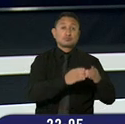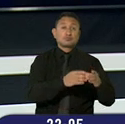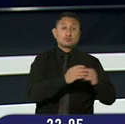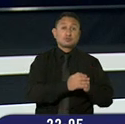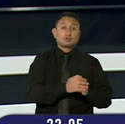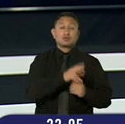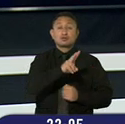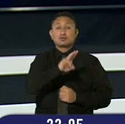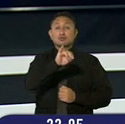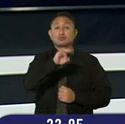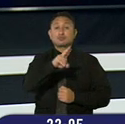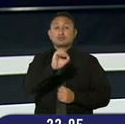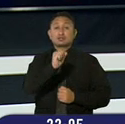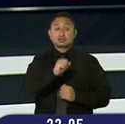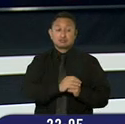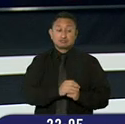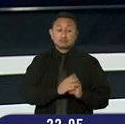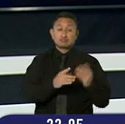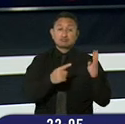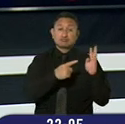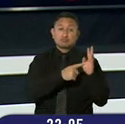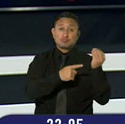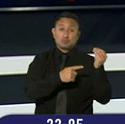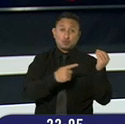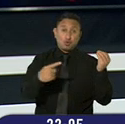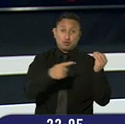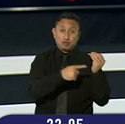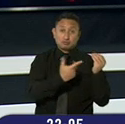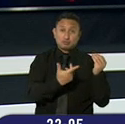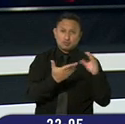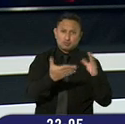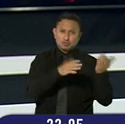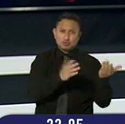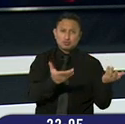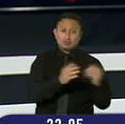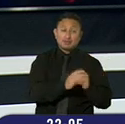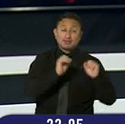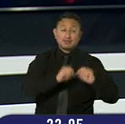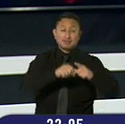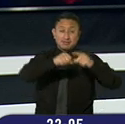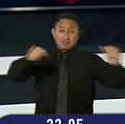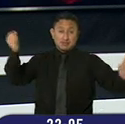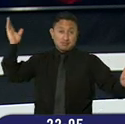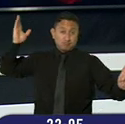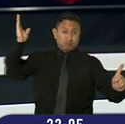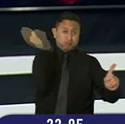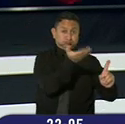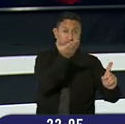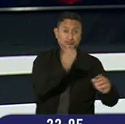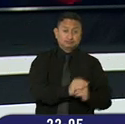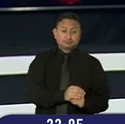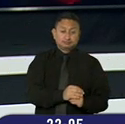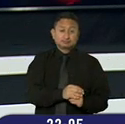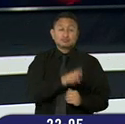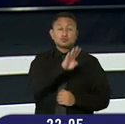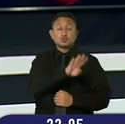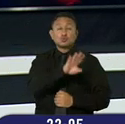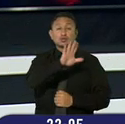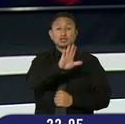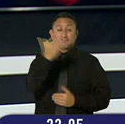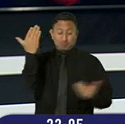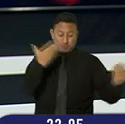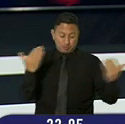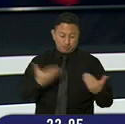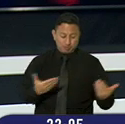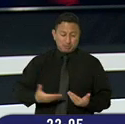un joven fue asesinado presumiblemente con un machete. El cuerpo presentaba más de 45 cortes,